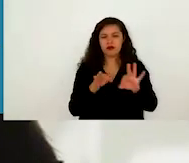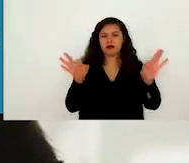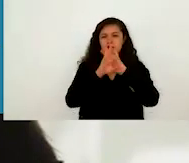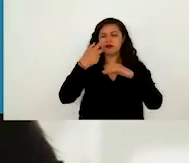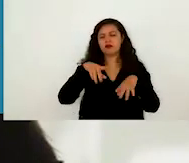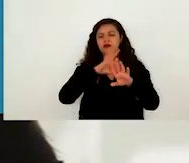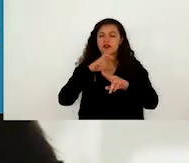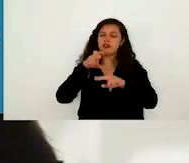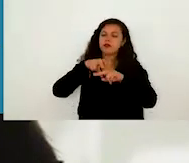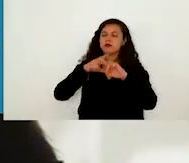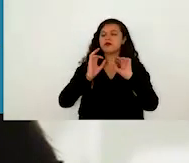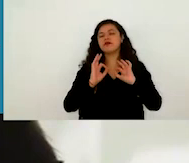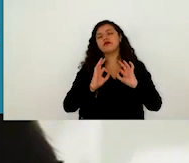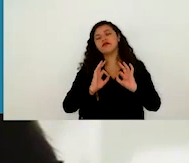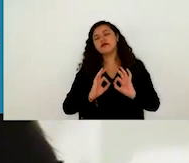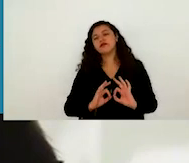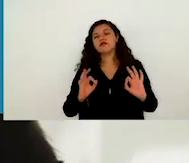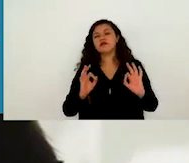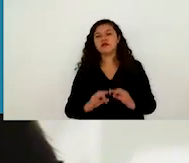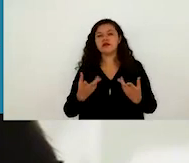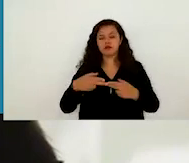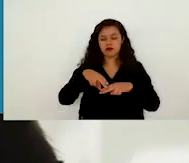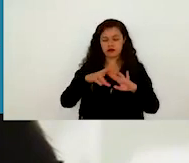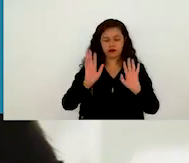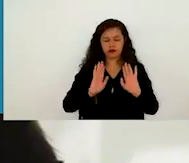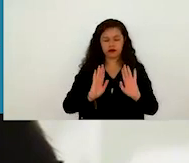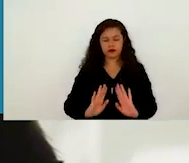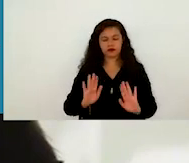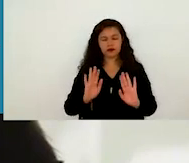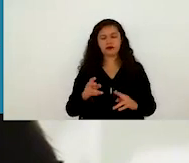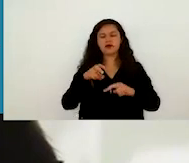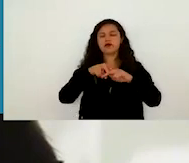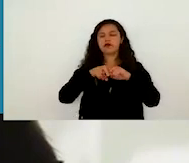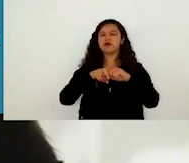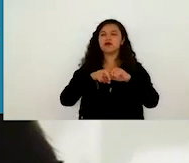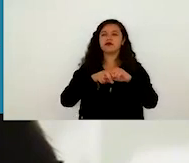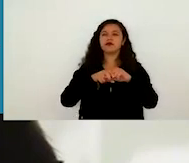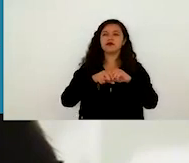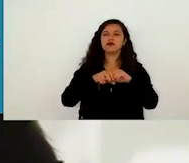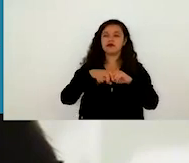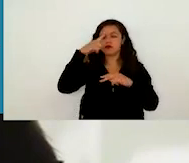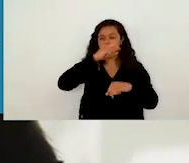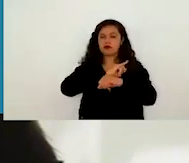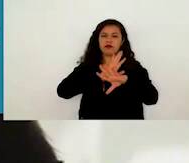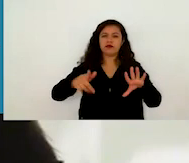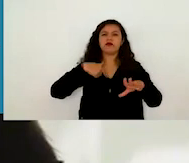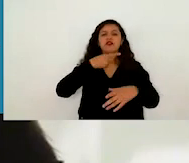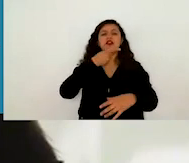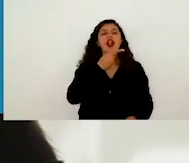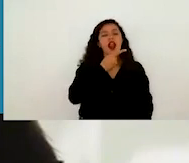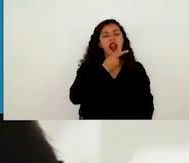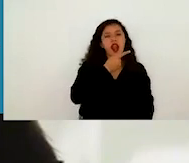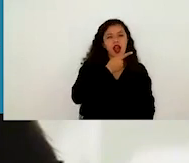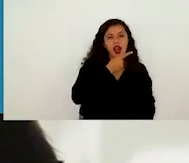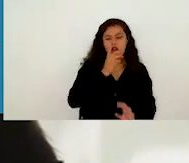relajada a que somos sociales estén centradas y relajadas recuerden que la información que yo le verbal verbal